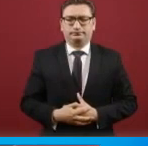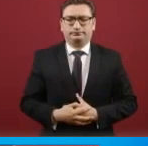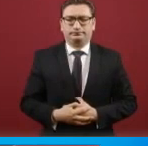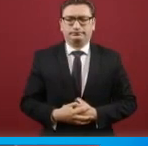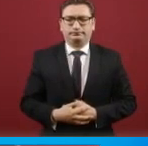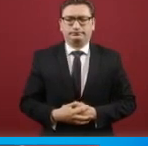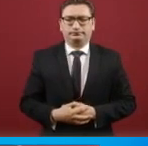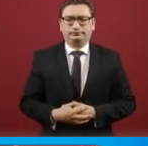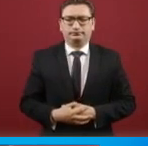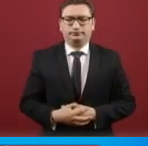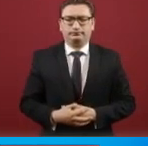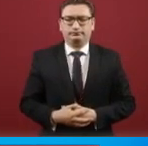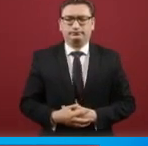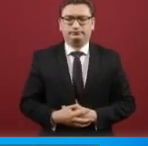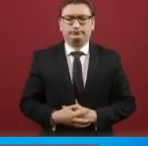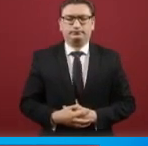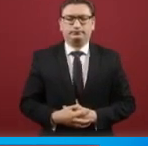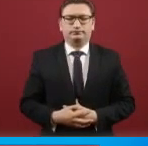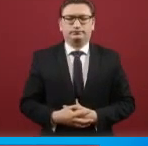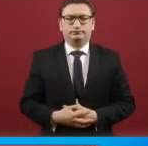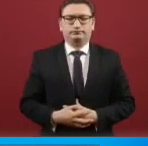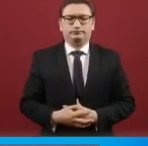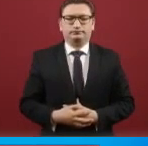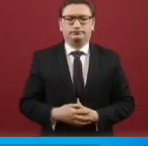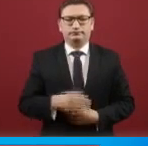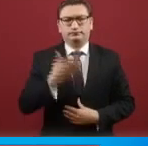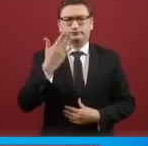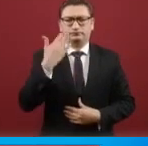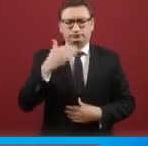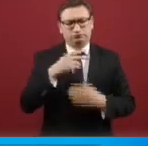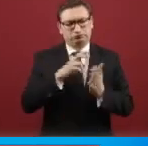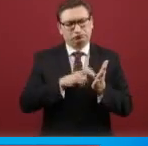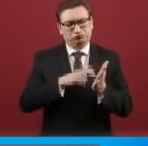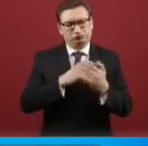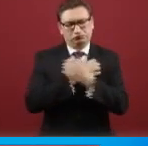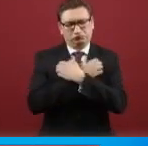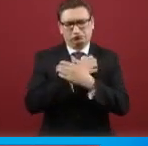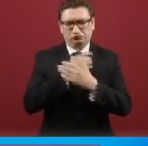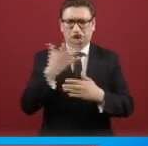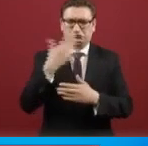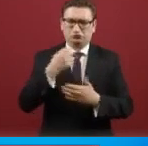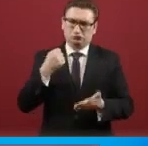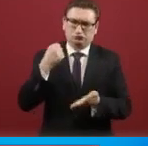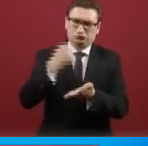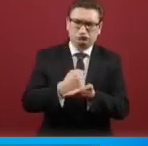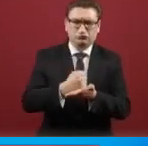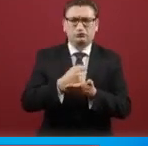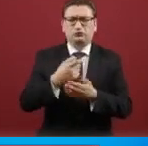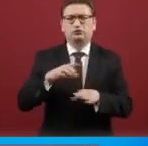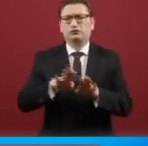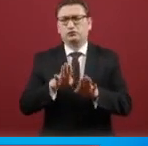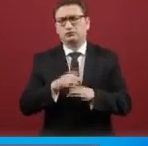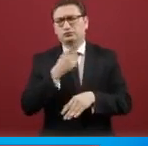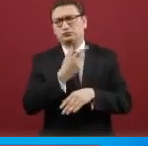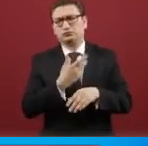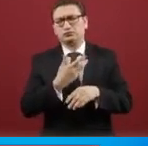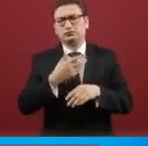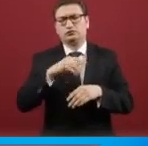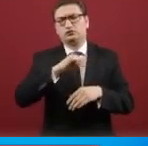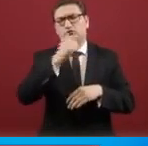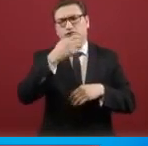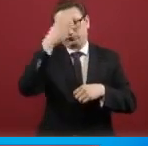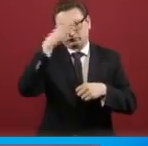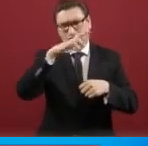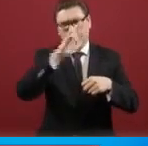reforma educativa, utilizadas para engañar y manipular, haciendo creer que mejoraría el nivel educativo, cuando de fondo la intención era privatizar la